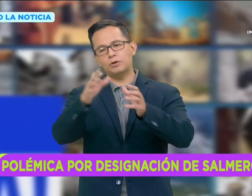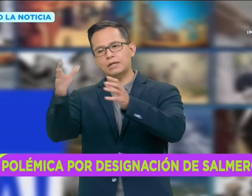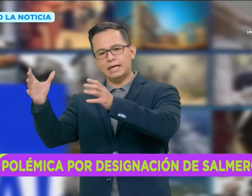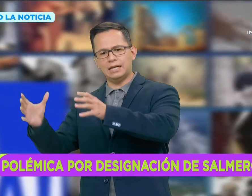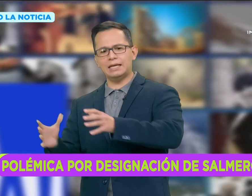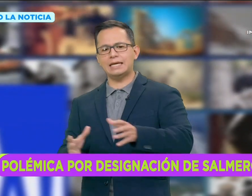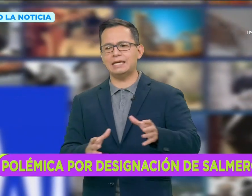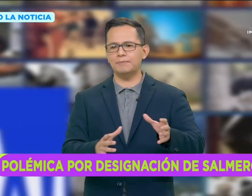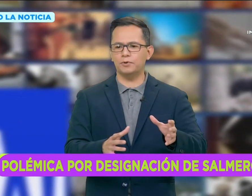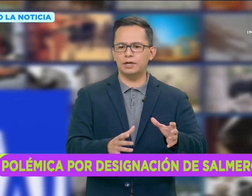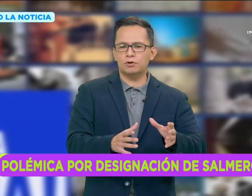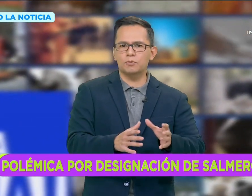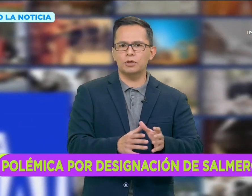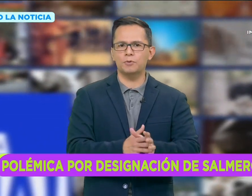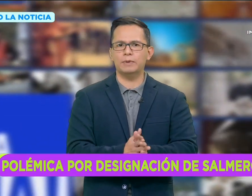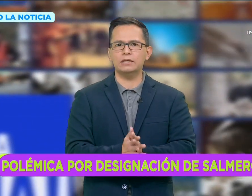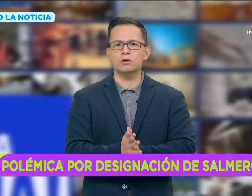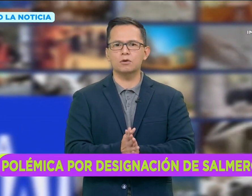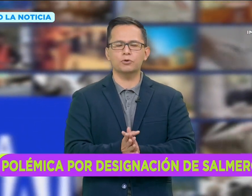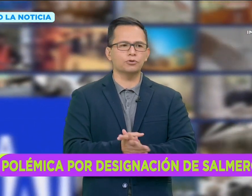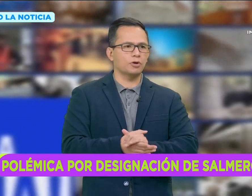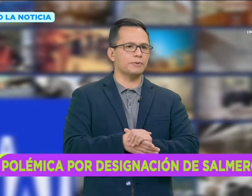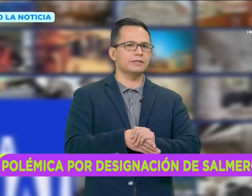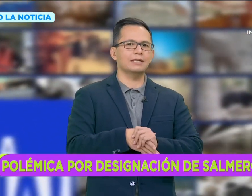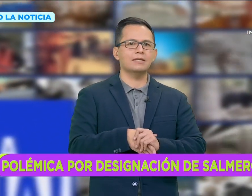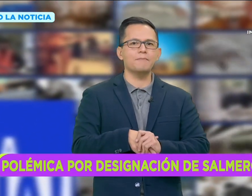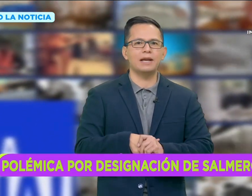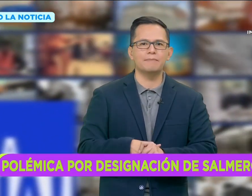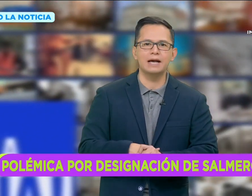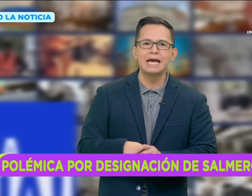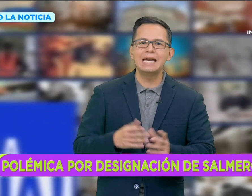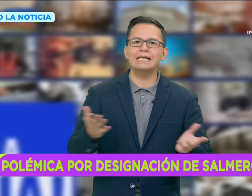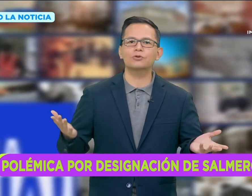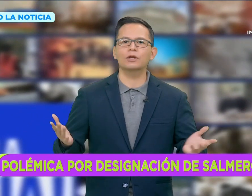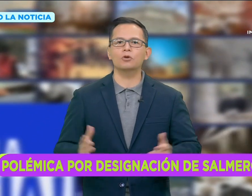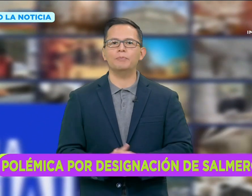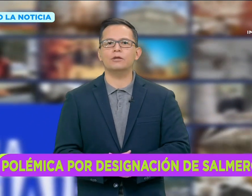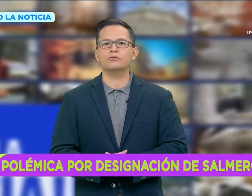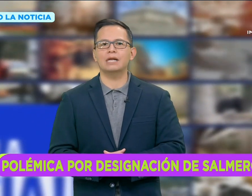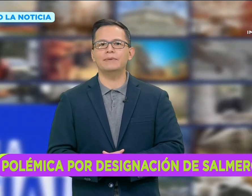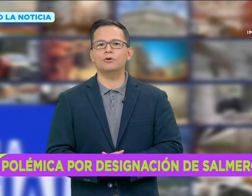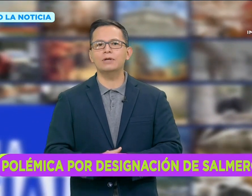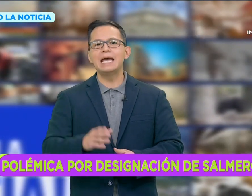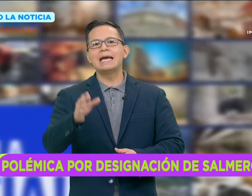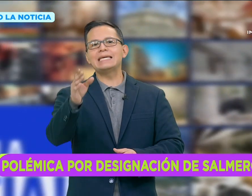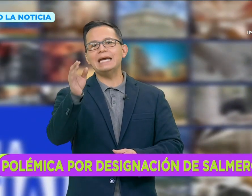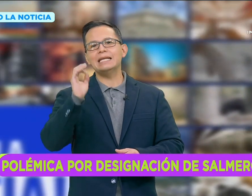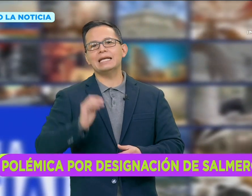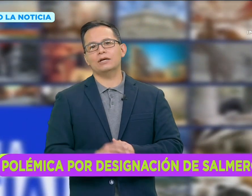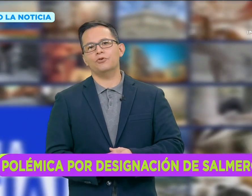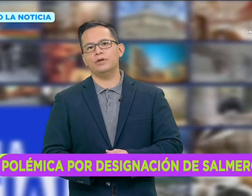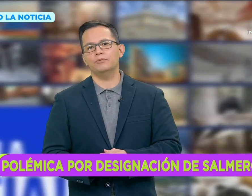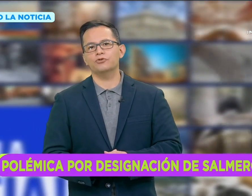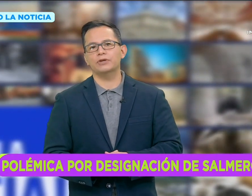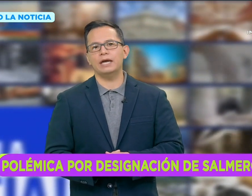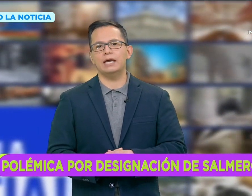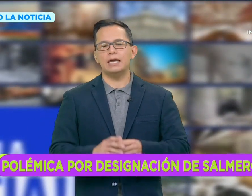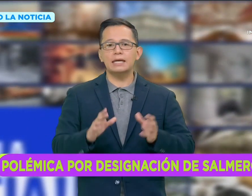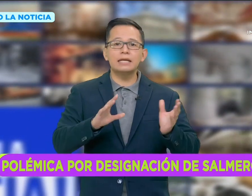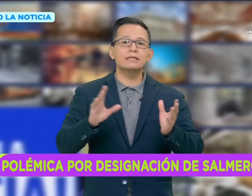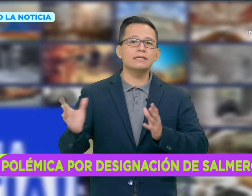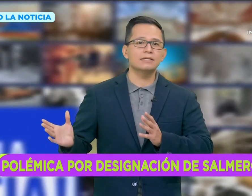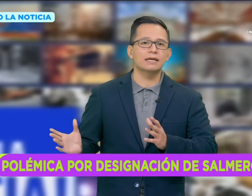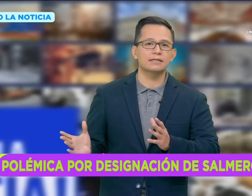diplomático, bueno, el que quieren poner como diplomático, como nuestro representante en Panamá, el historiador Pedro Salmerón, quien, recordemos, que